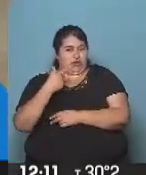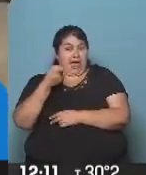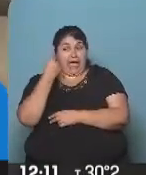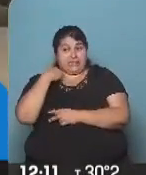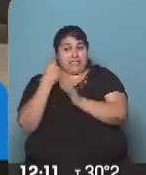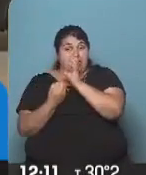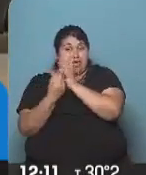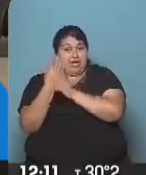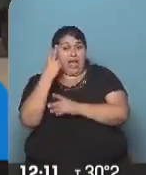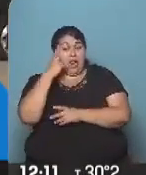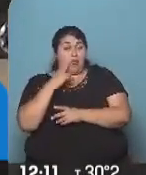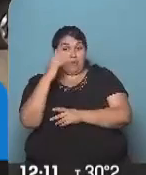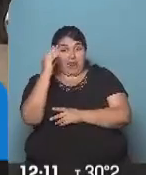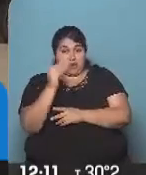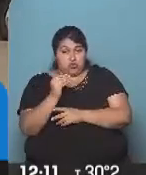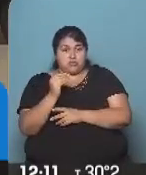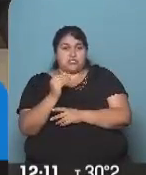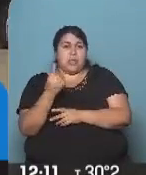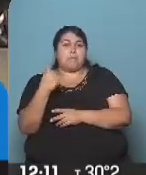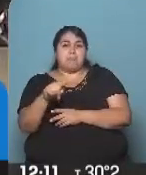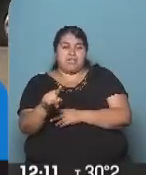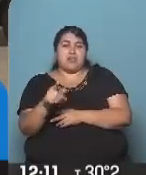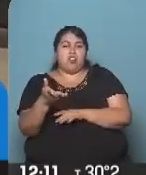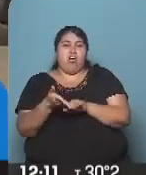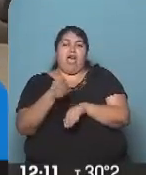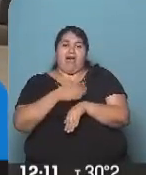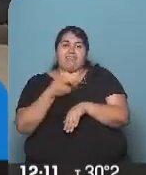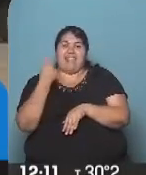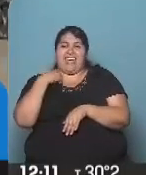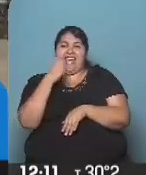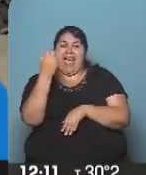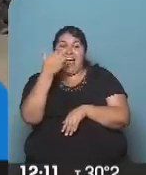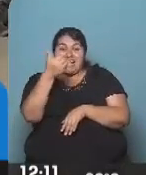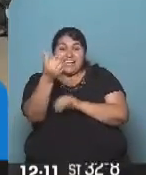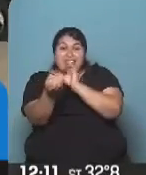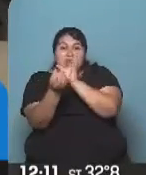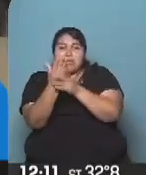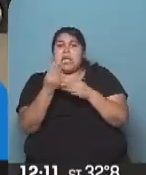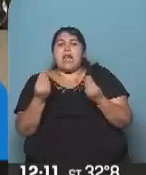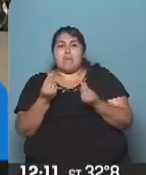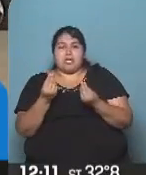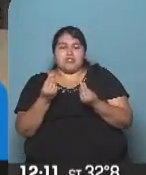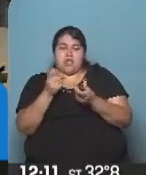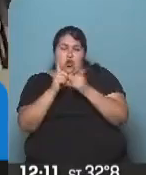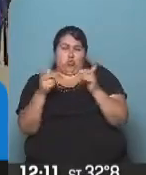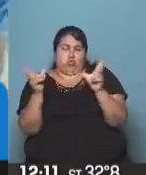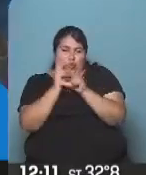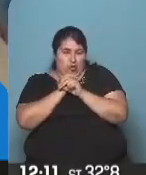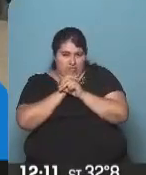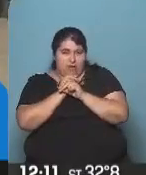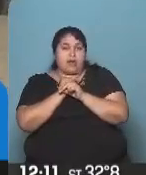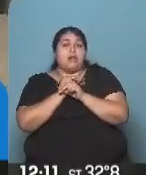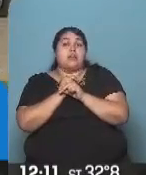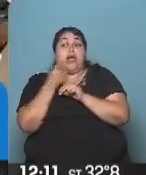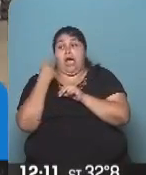Ayer a las 9 de la noche. Pero previamente había venido ayer a las 6 de la mañana. ¿Qué pasó? Ya no había número. Me